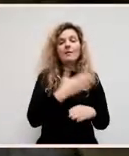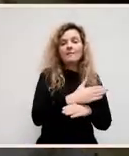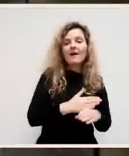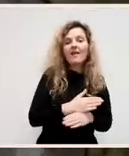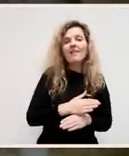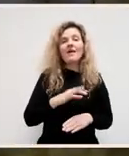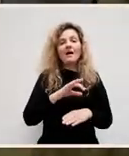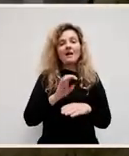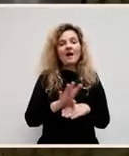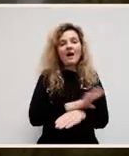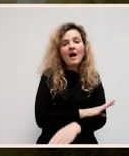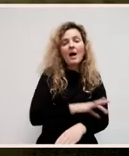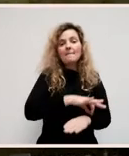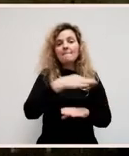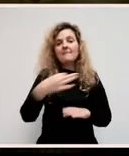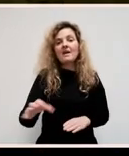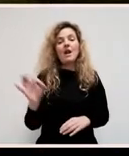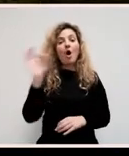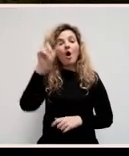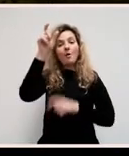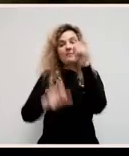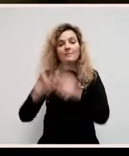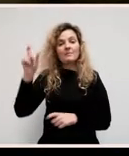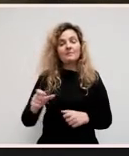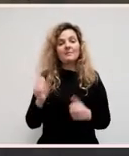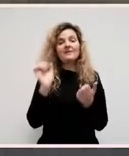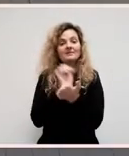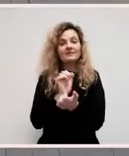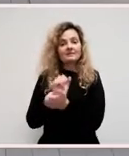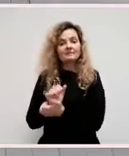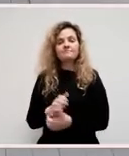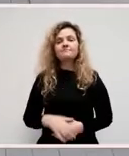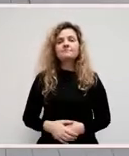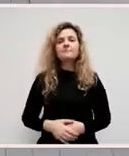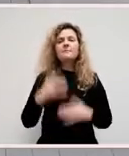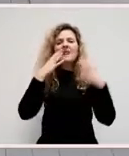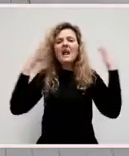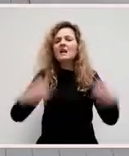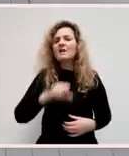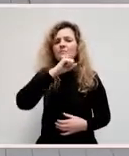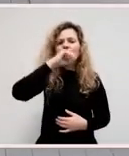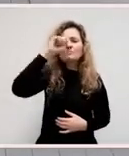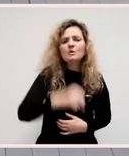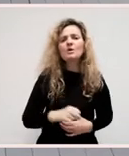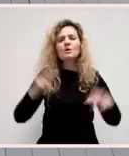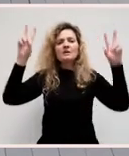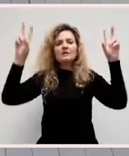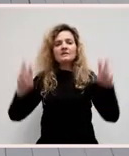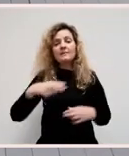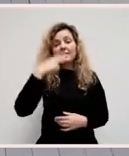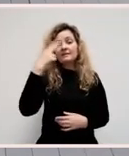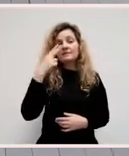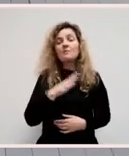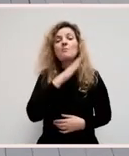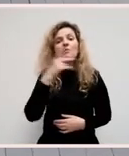materias primas madeira pellets o mismo también tráfico humano decir los esclavos realmente un